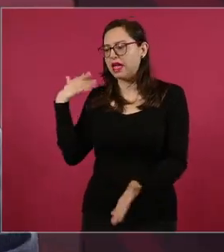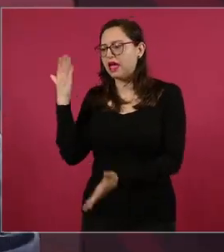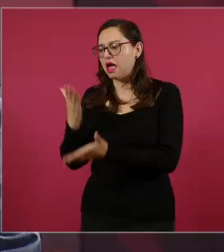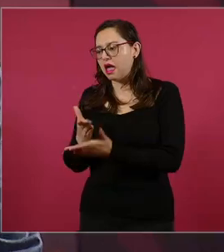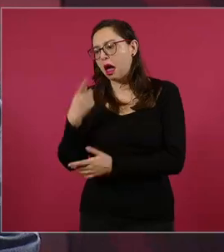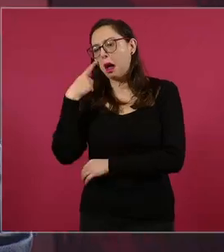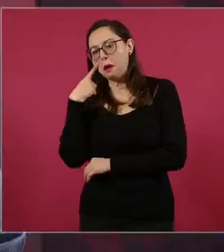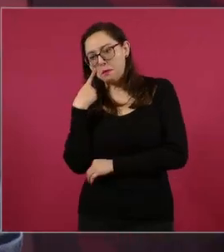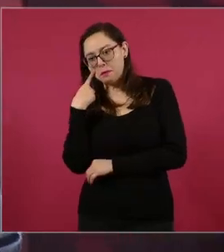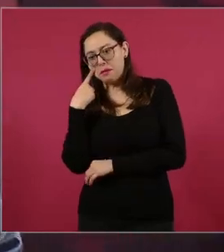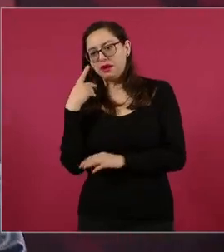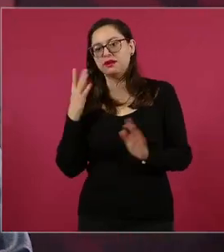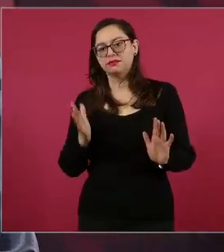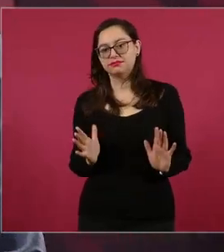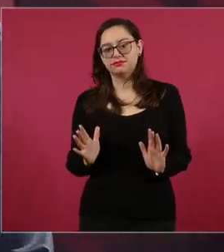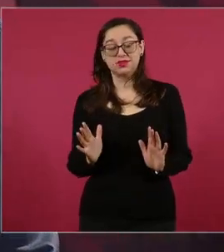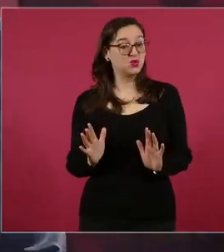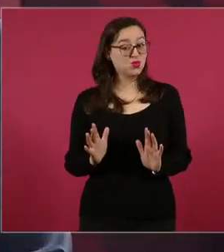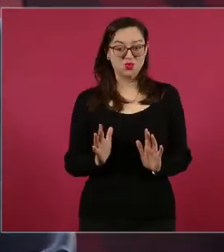ir a Palenque,